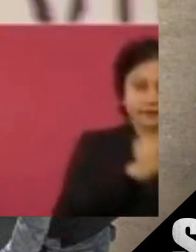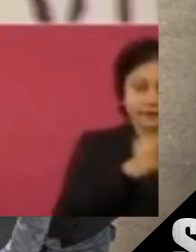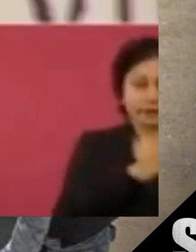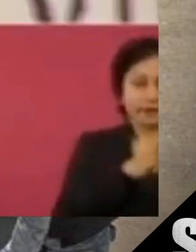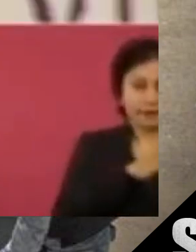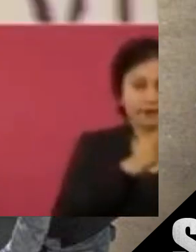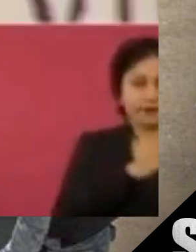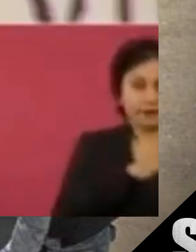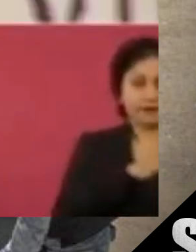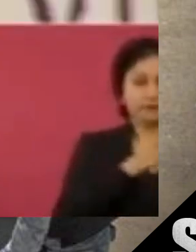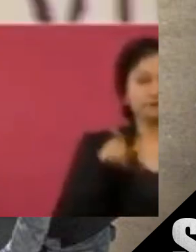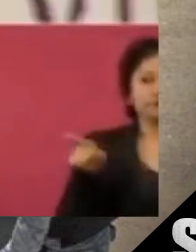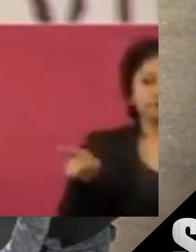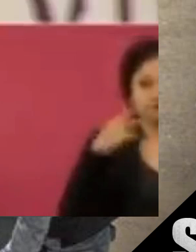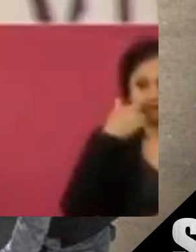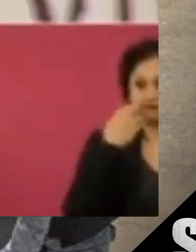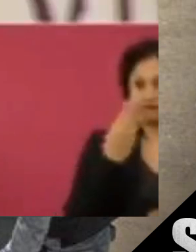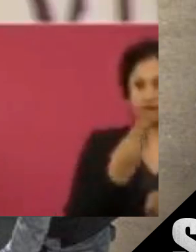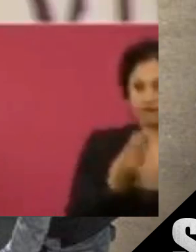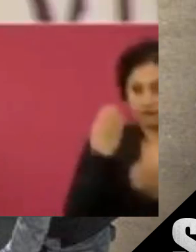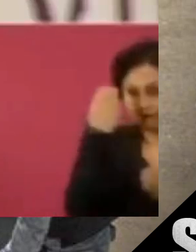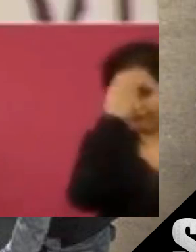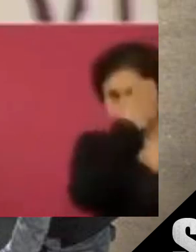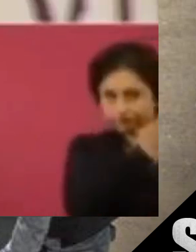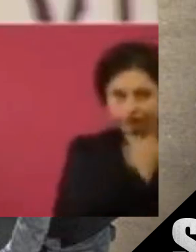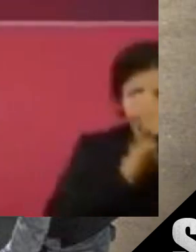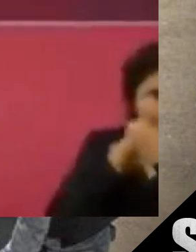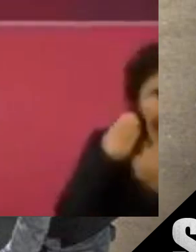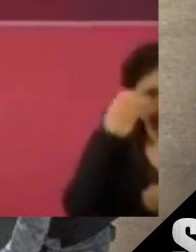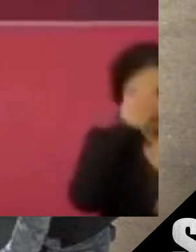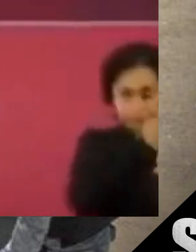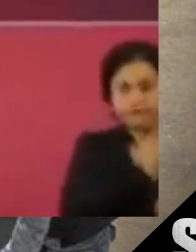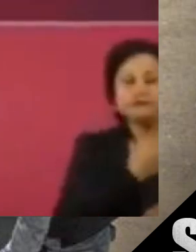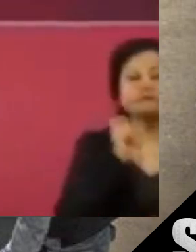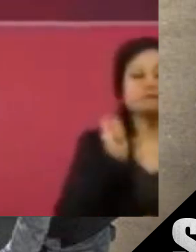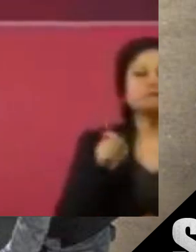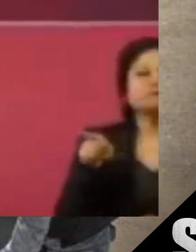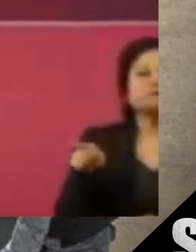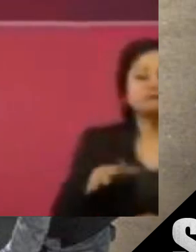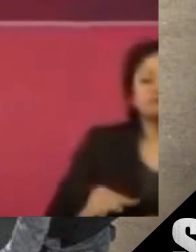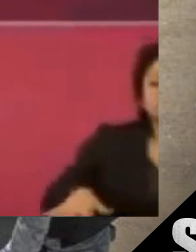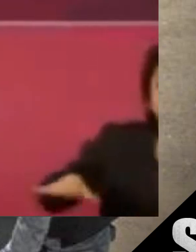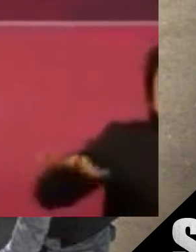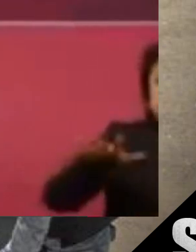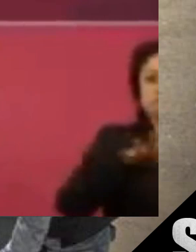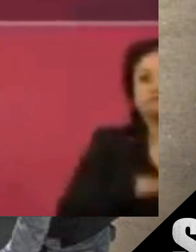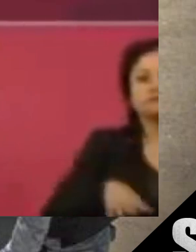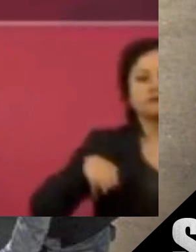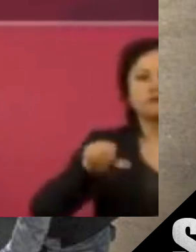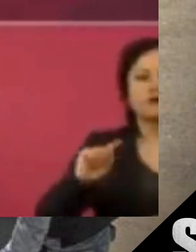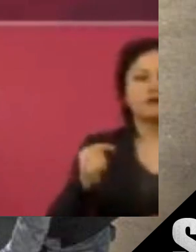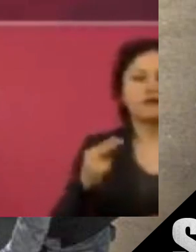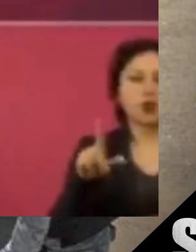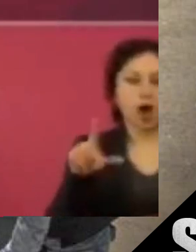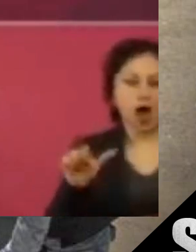analizando, lleva dentro de sus actividades, revisar el área bien de Matehuala, donde tenemos